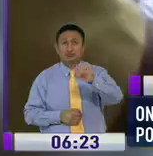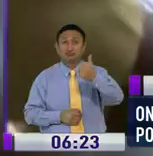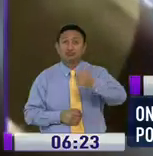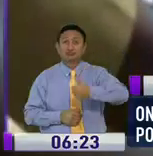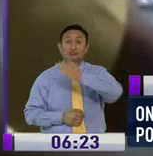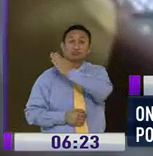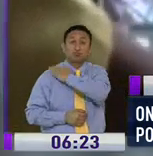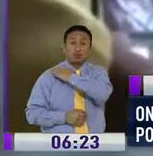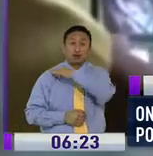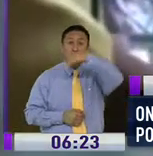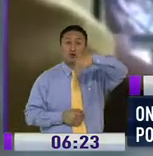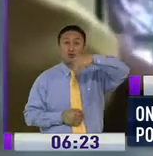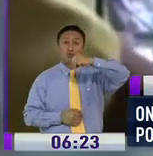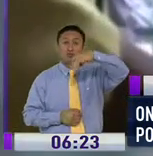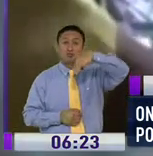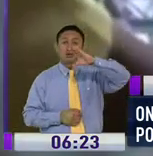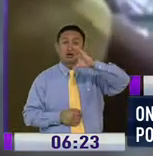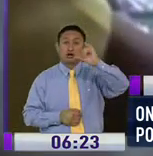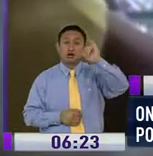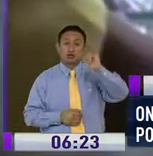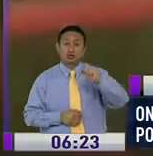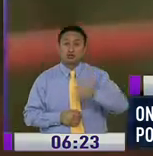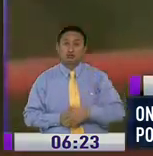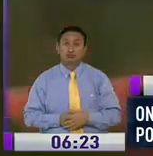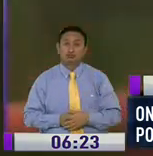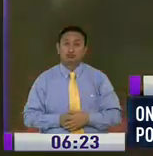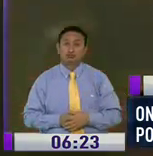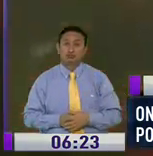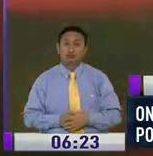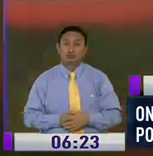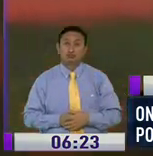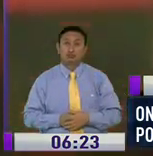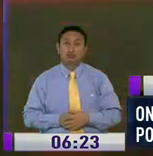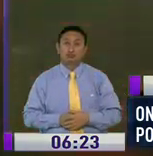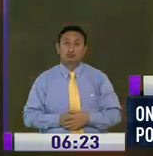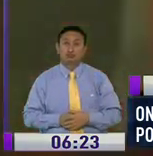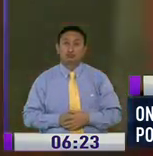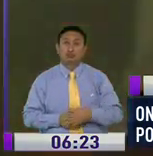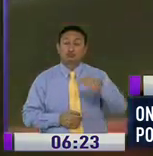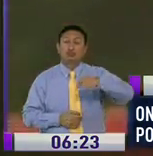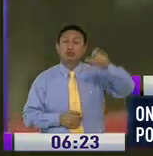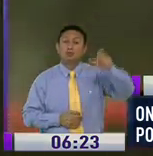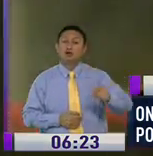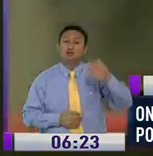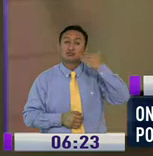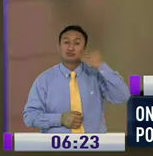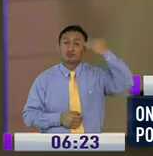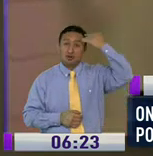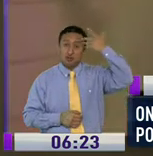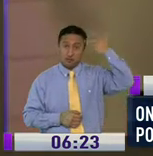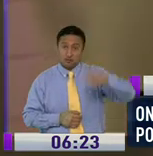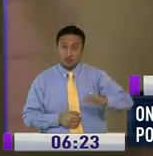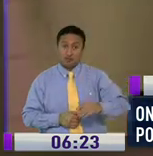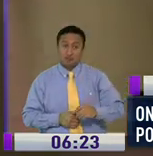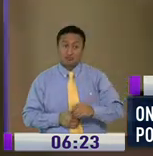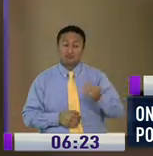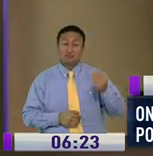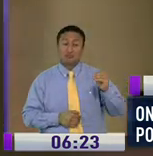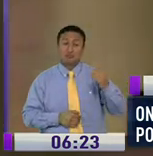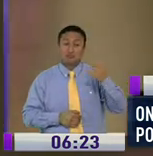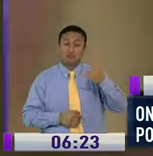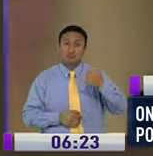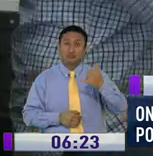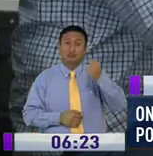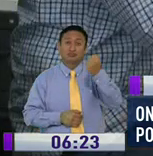pasivo Edmundo Moncayo, jefe del Servicio Nacional de Atención Integral a Personas Adultas Privadas de la Libertad y Adolescentes